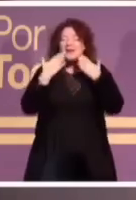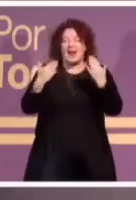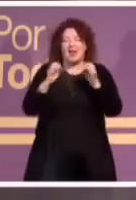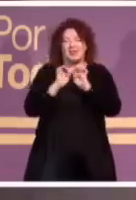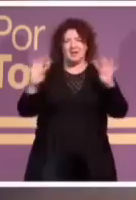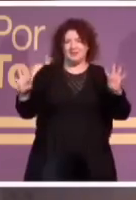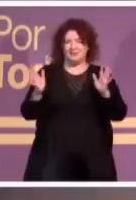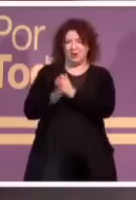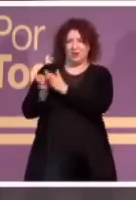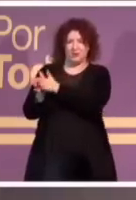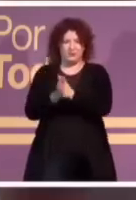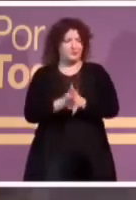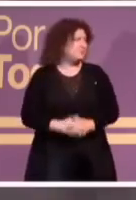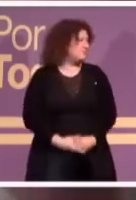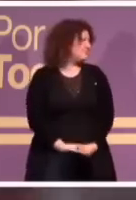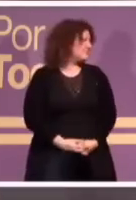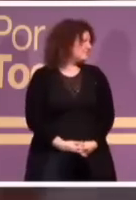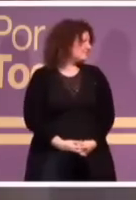pies, queridas.